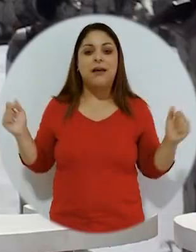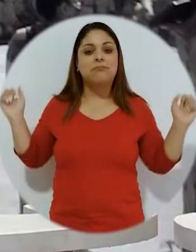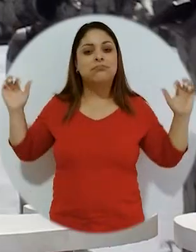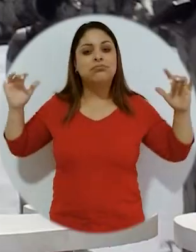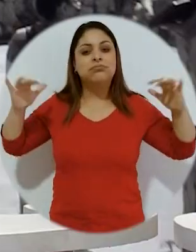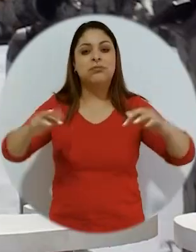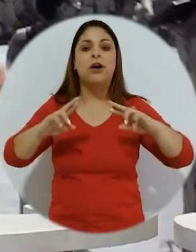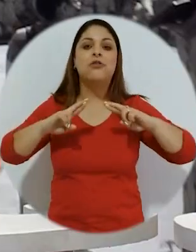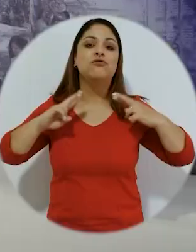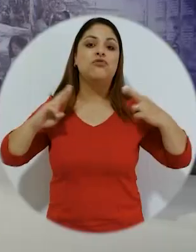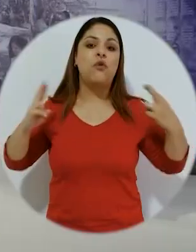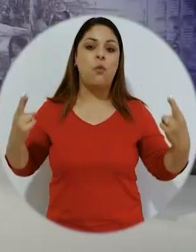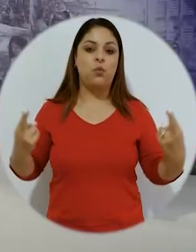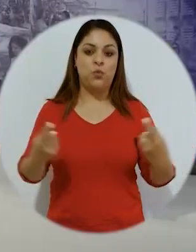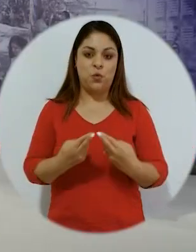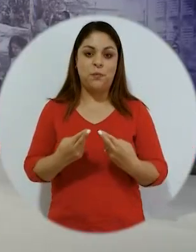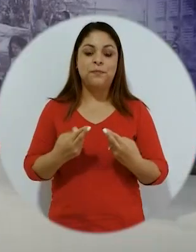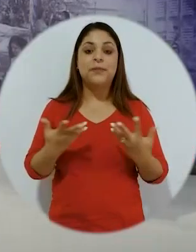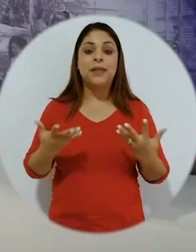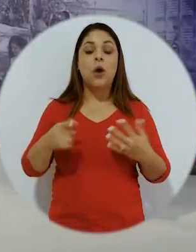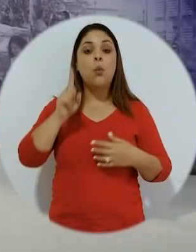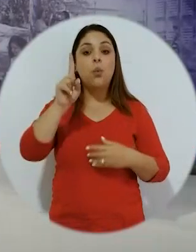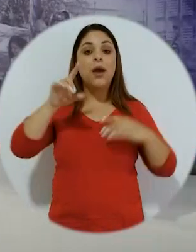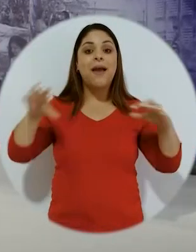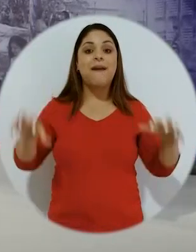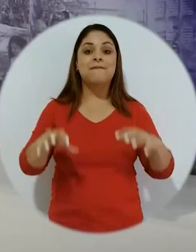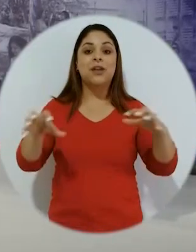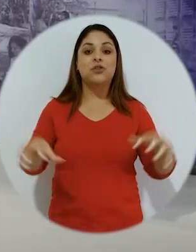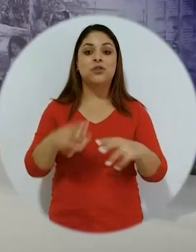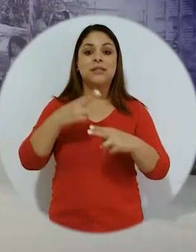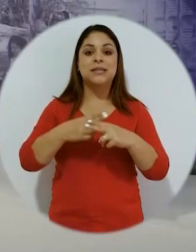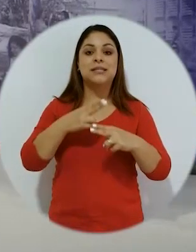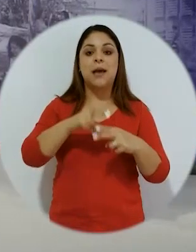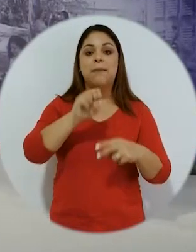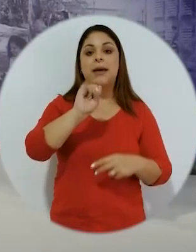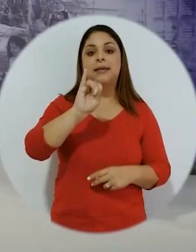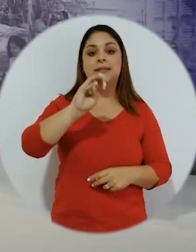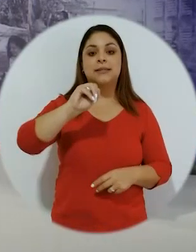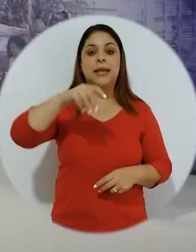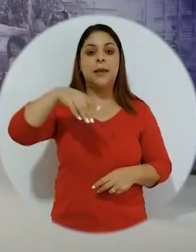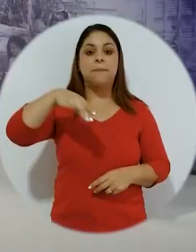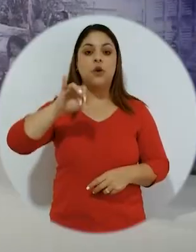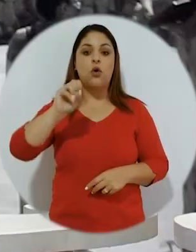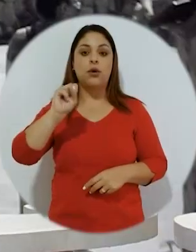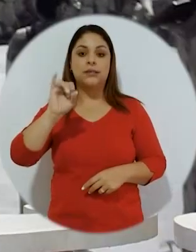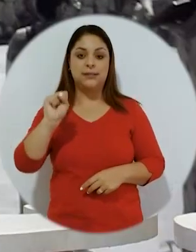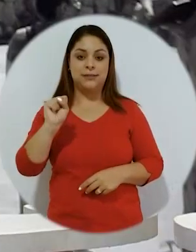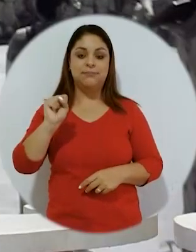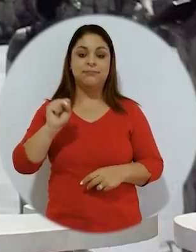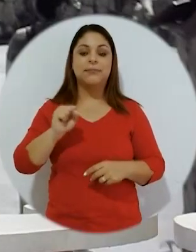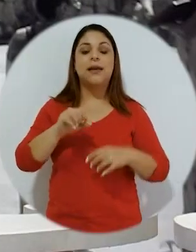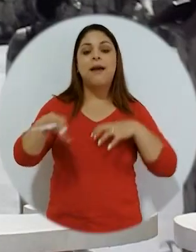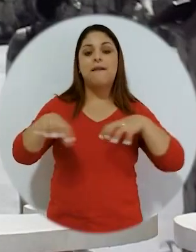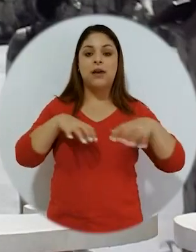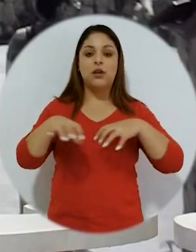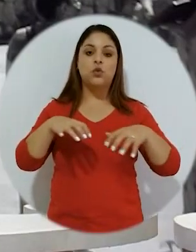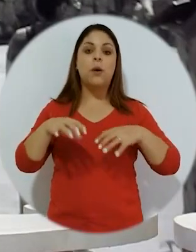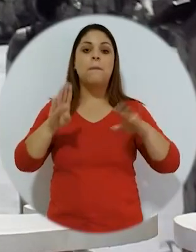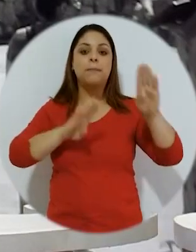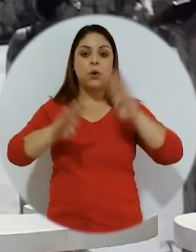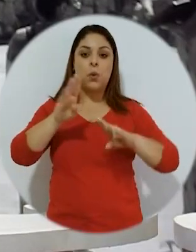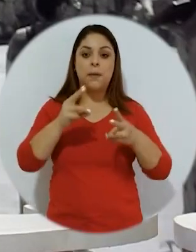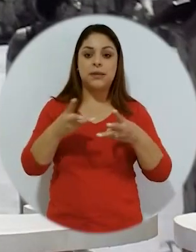tiene una gran reunión, por llamarlo de alguna forma, en este evento llamado Simbiosis, que es el Congreso